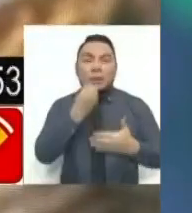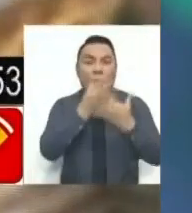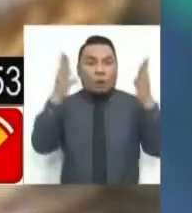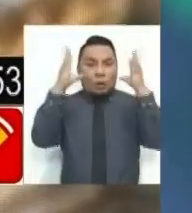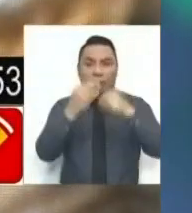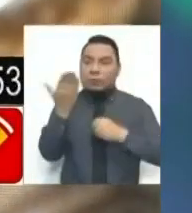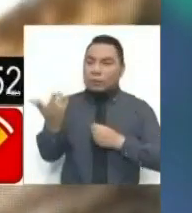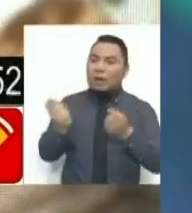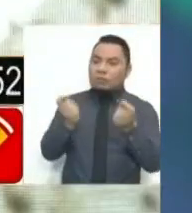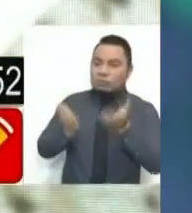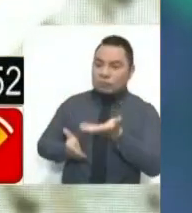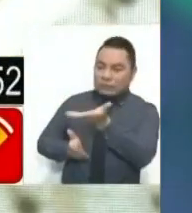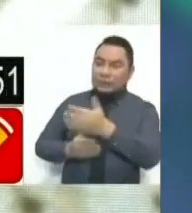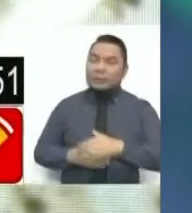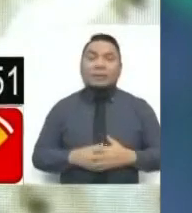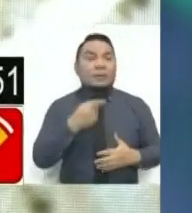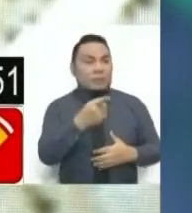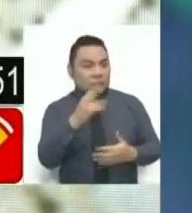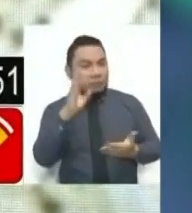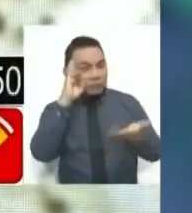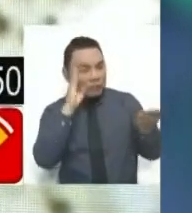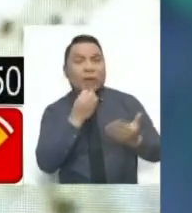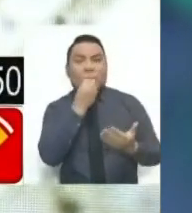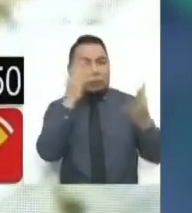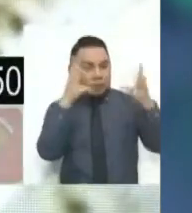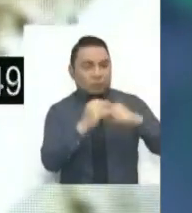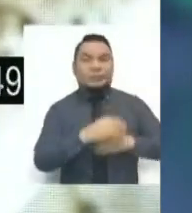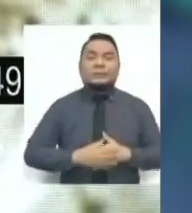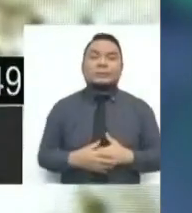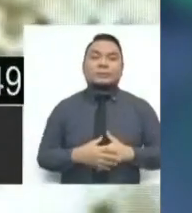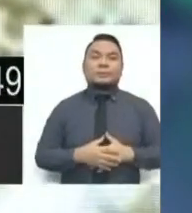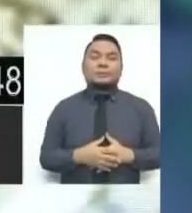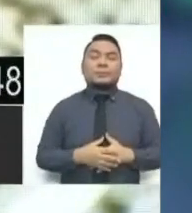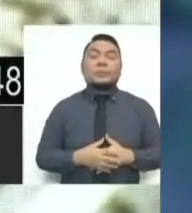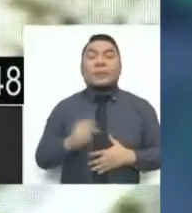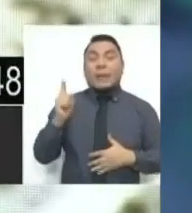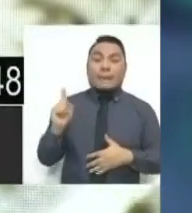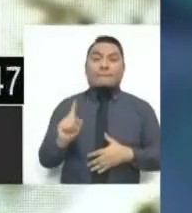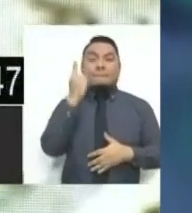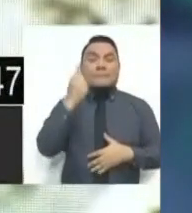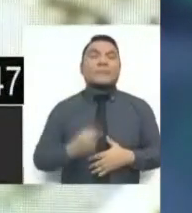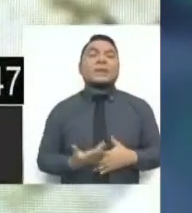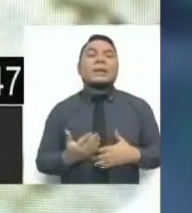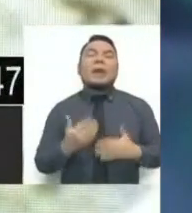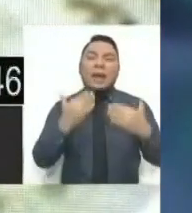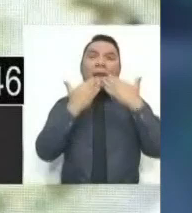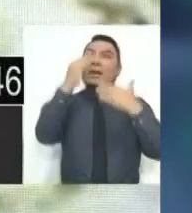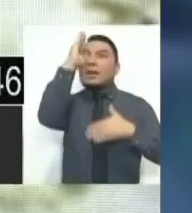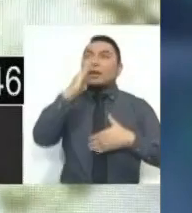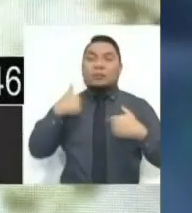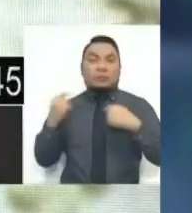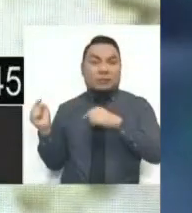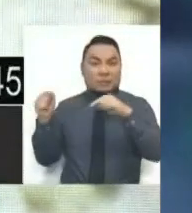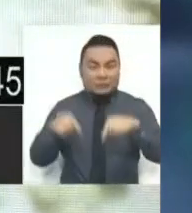pues es la tercera vez que compite por una elección presidencial no supo derrotar a casilla y éste sólo se dedicó a devolver los